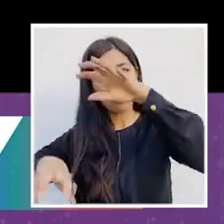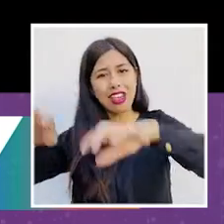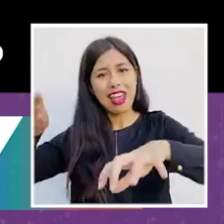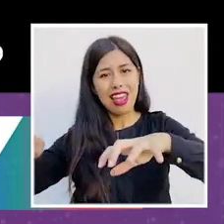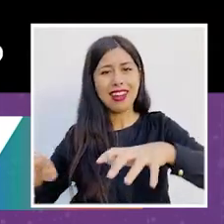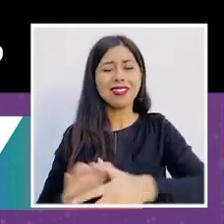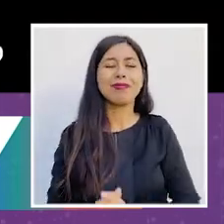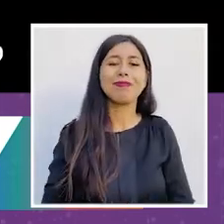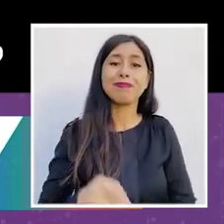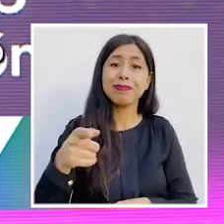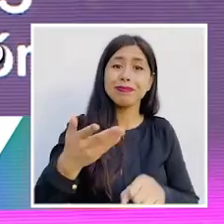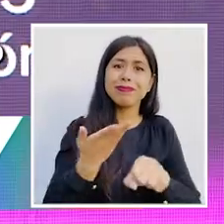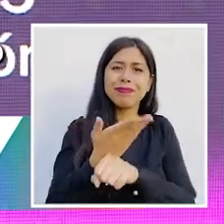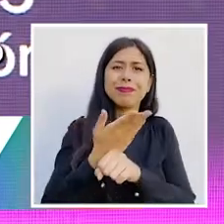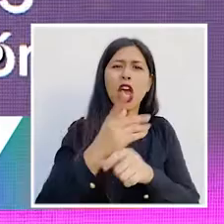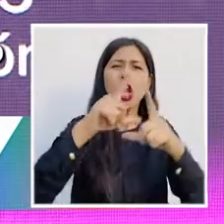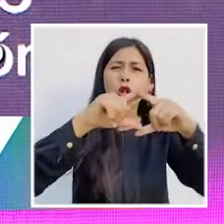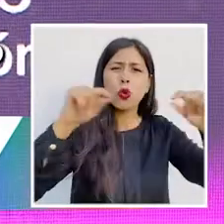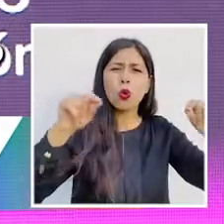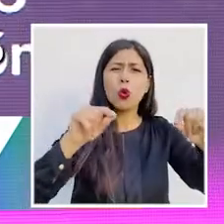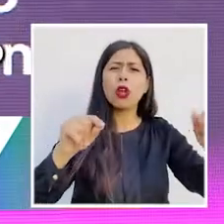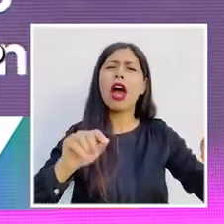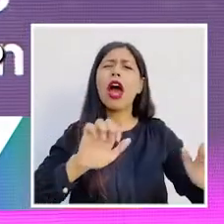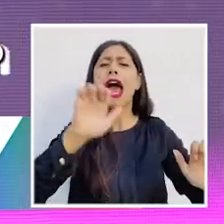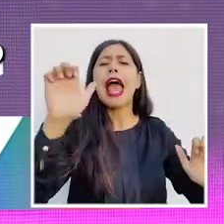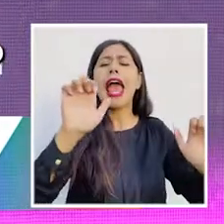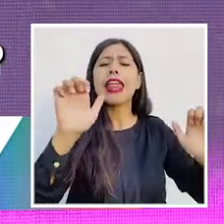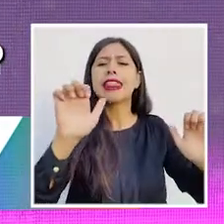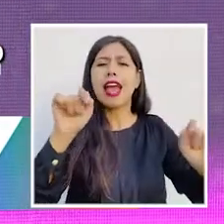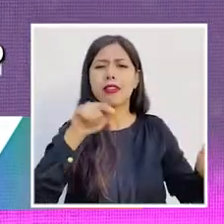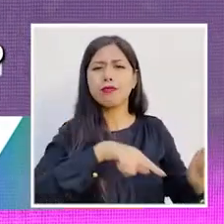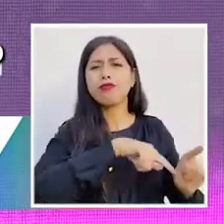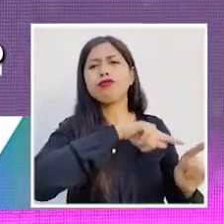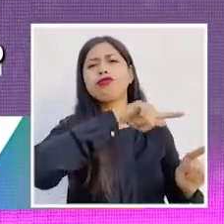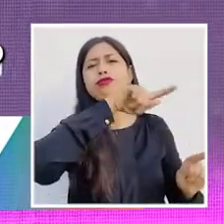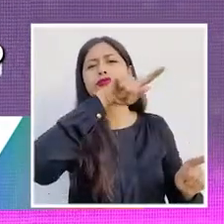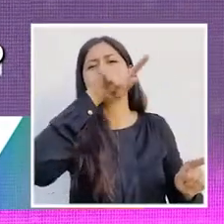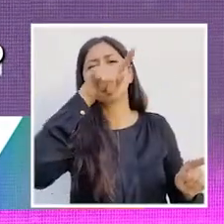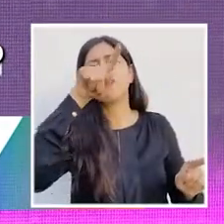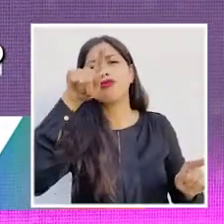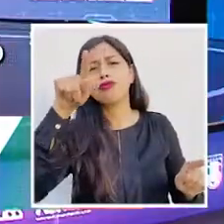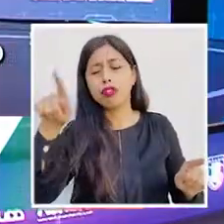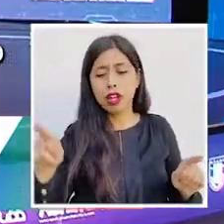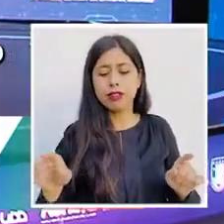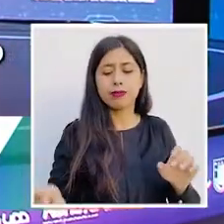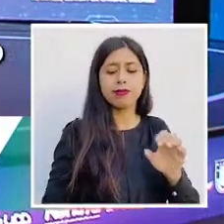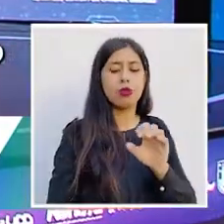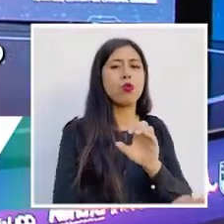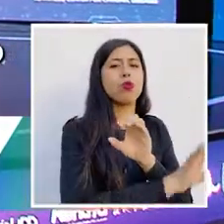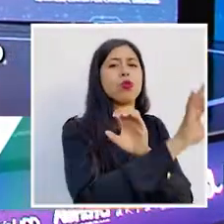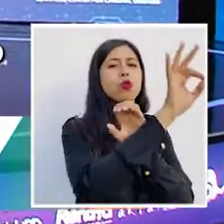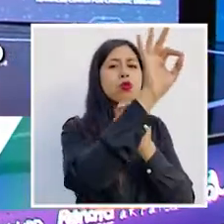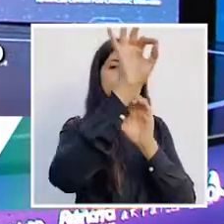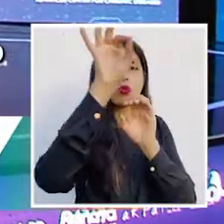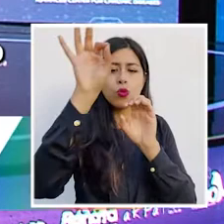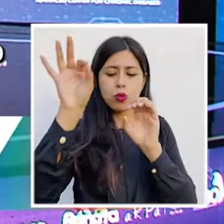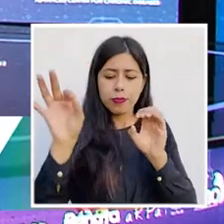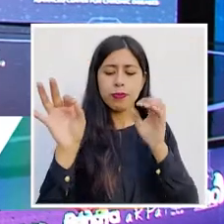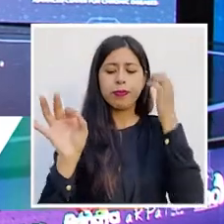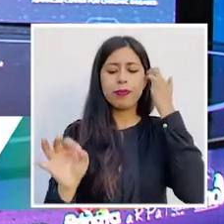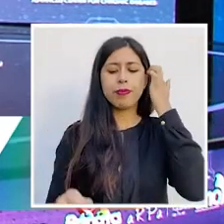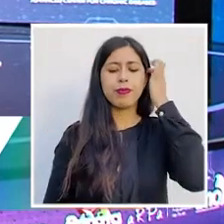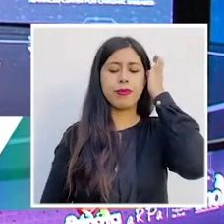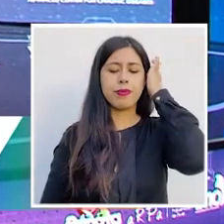ahora le vamos a decir a la luna que se mueve un poquito hacia el este, en su órbita en torno a la Tierra.